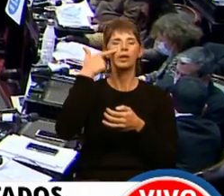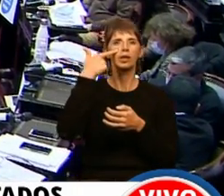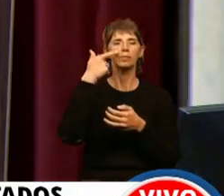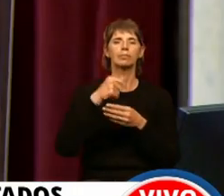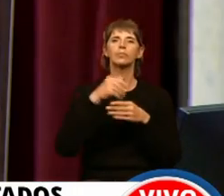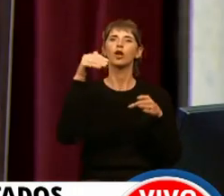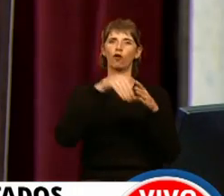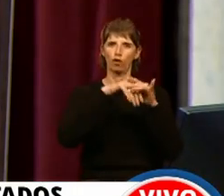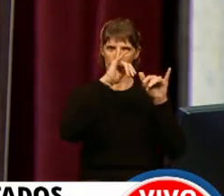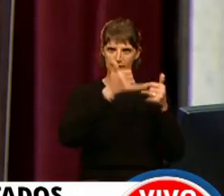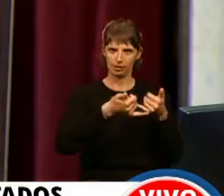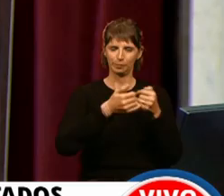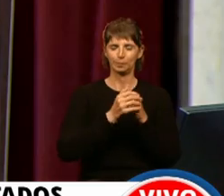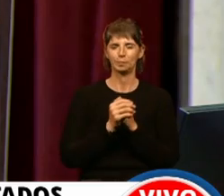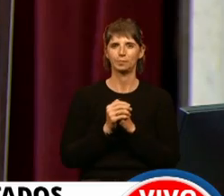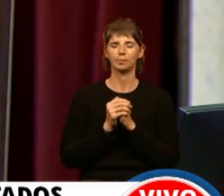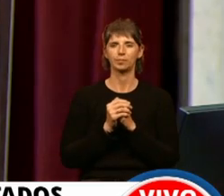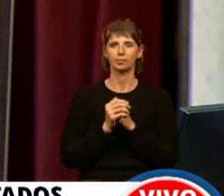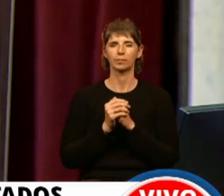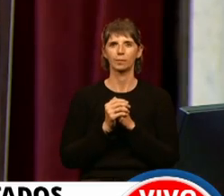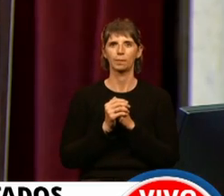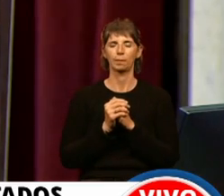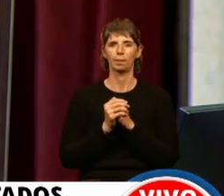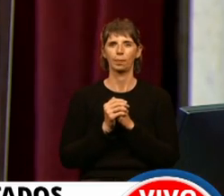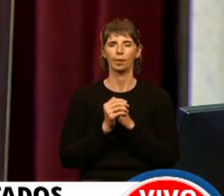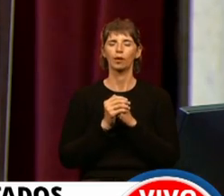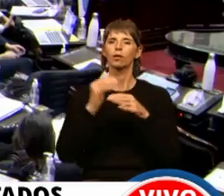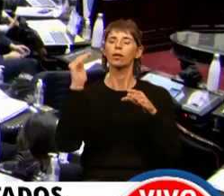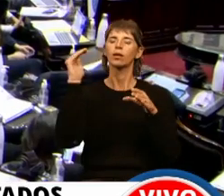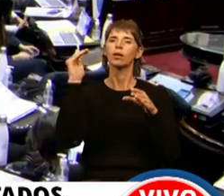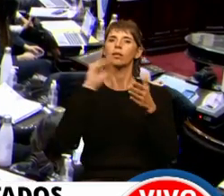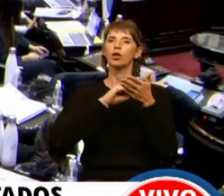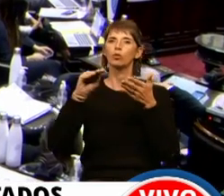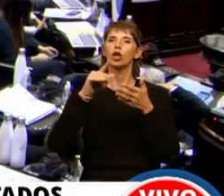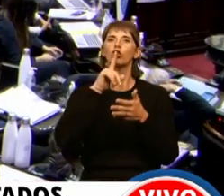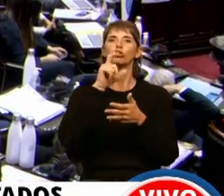afirmativo diputado pablo torero